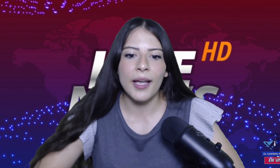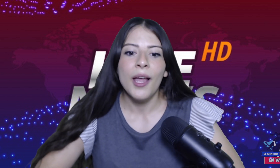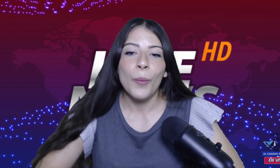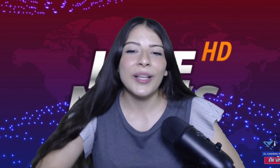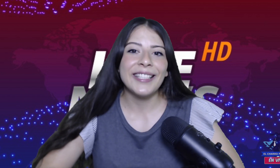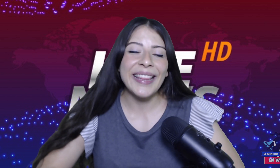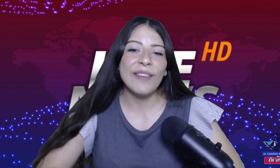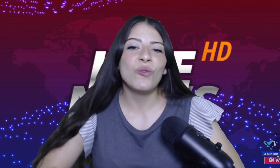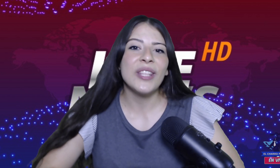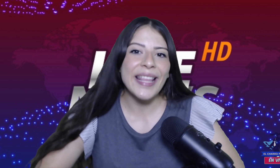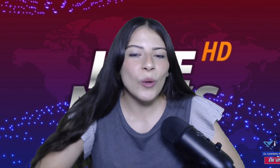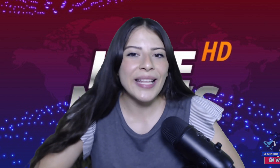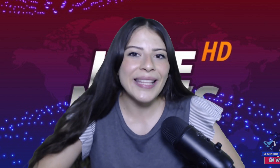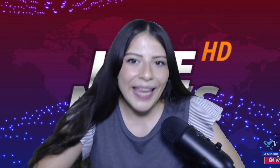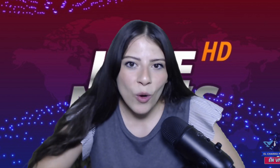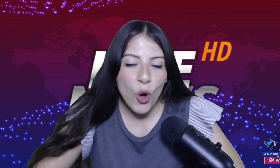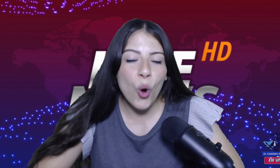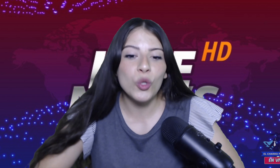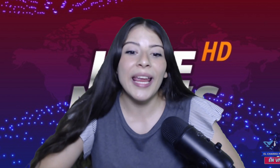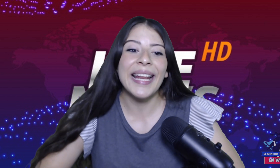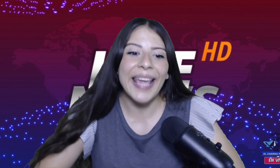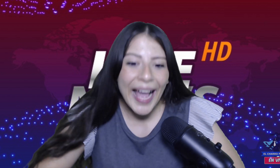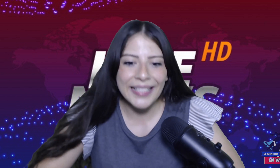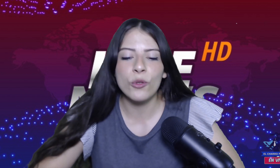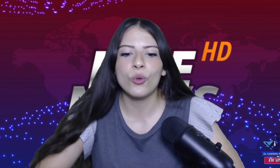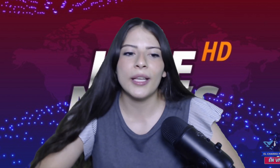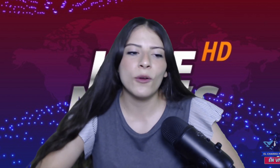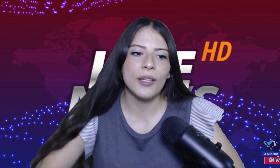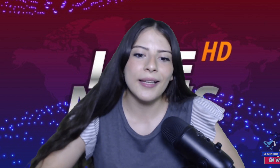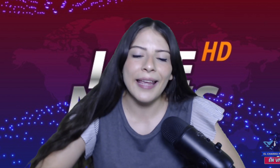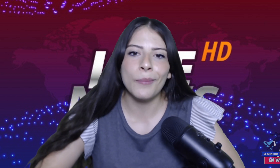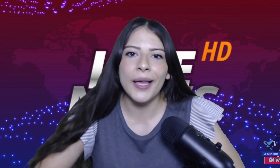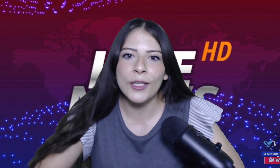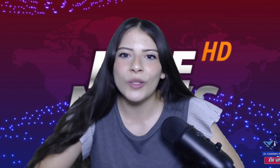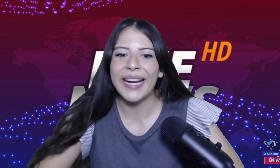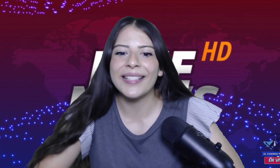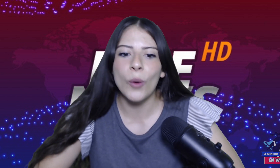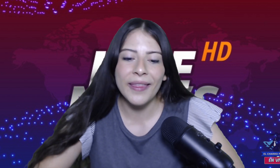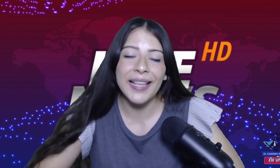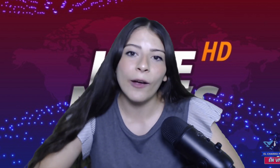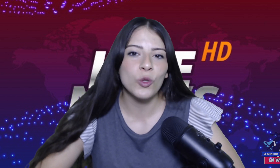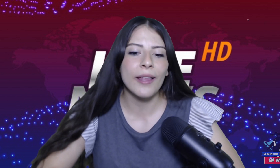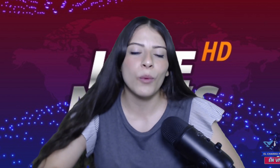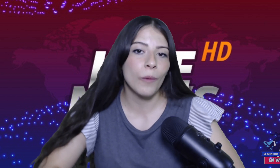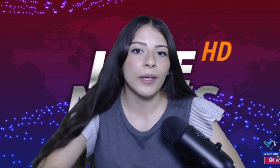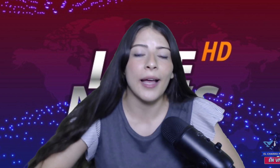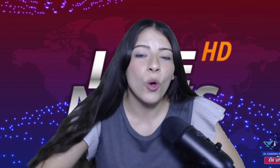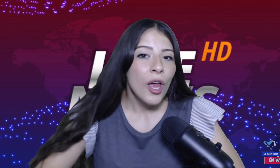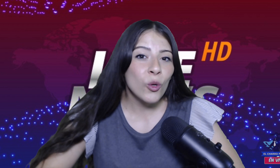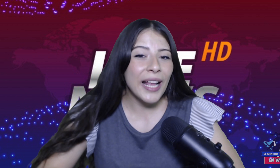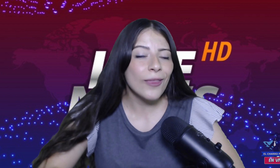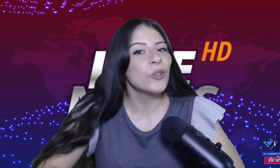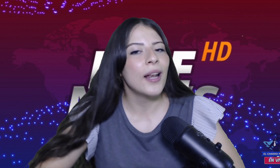día porque están difundiendo el dinero los el que gastan los consejeros del inem viáticos en restaurantes a costa del pueblo mexicano